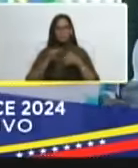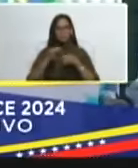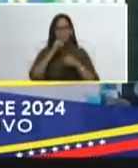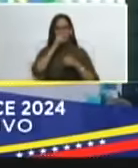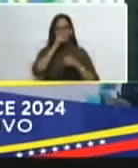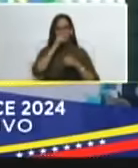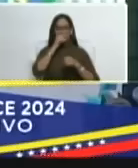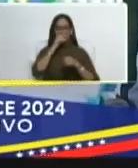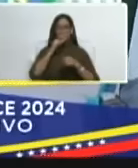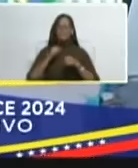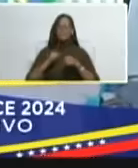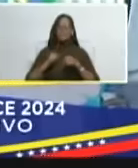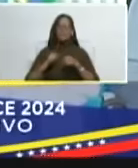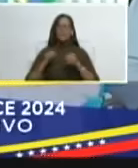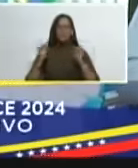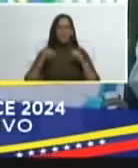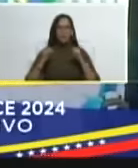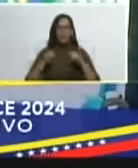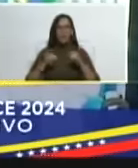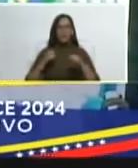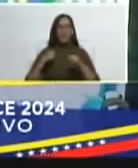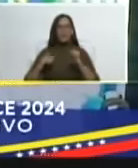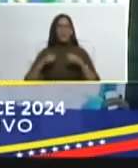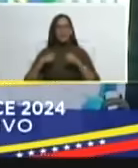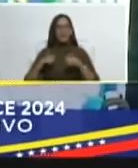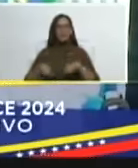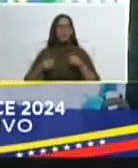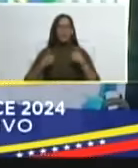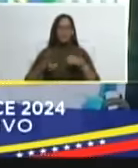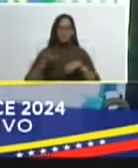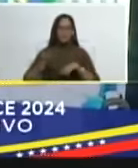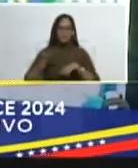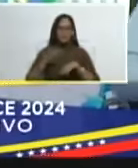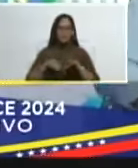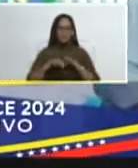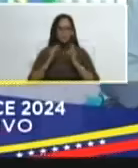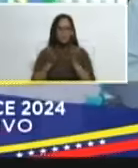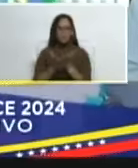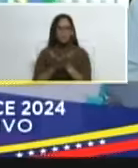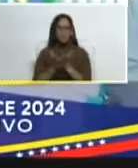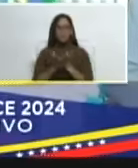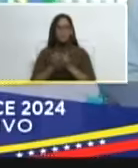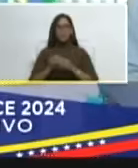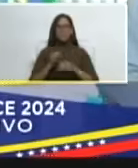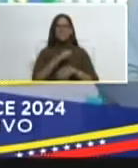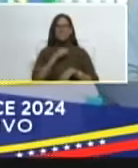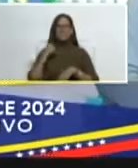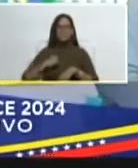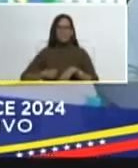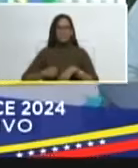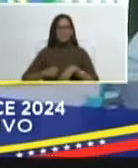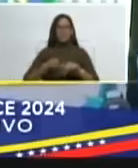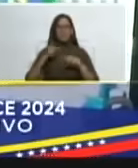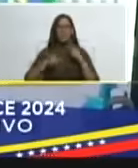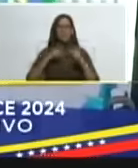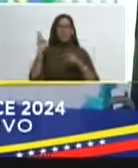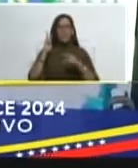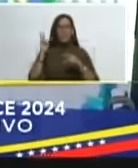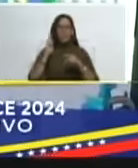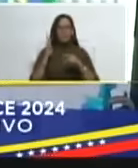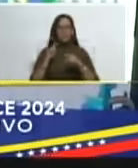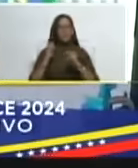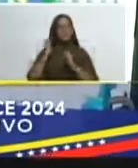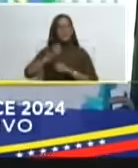está alcanzando hoy por hoy el mercado más importante del mundo, que es el mercado de China, con productores venezolanos, con